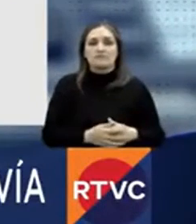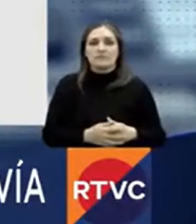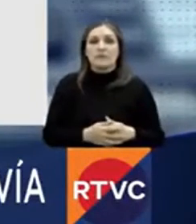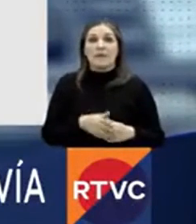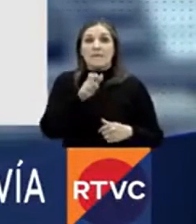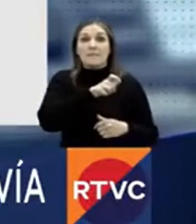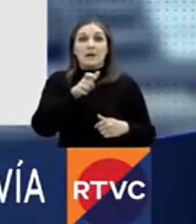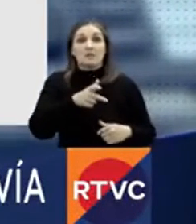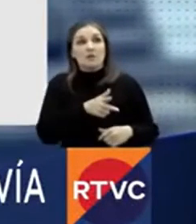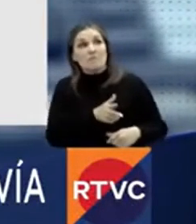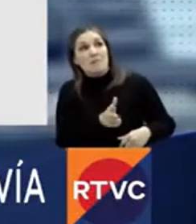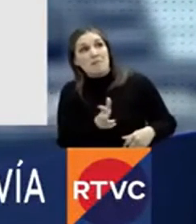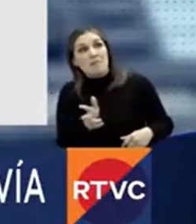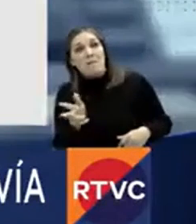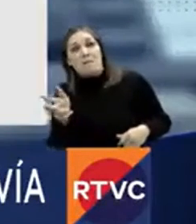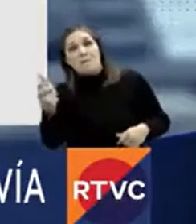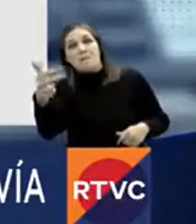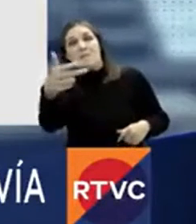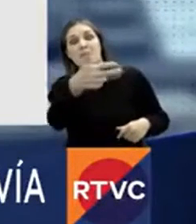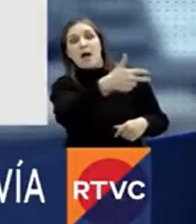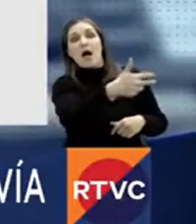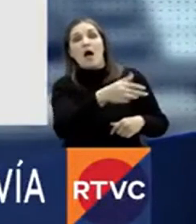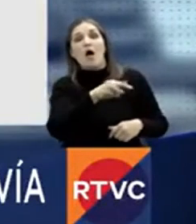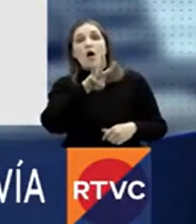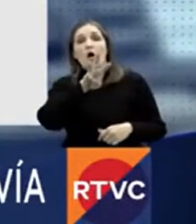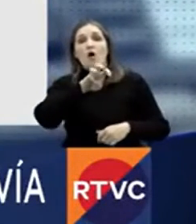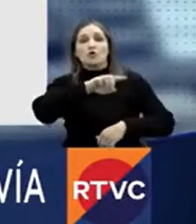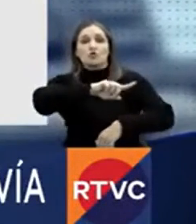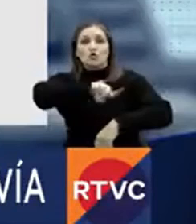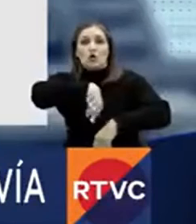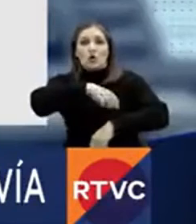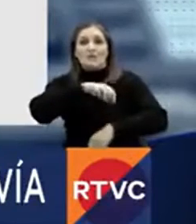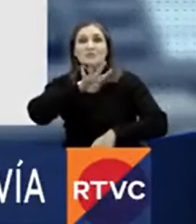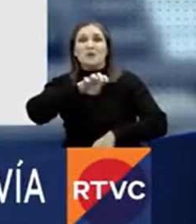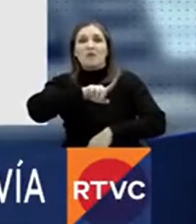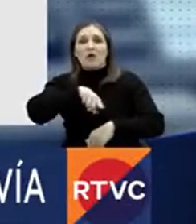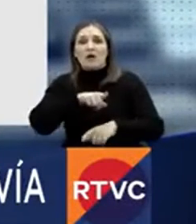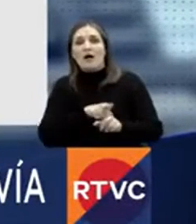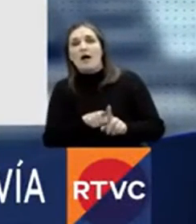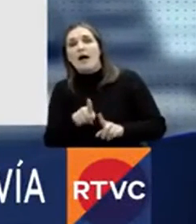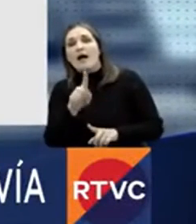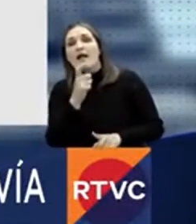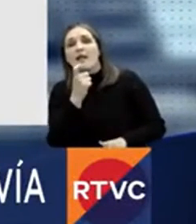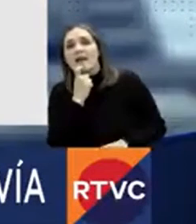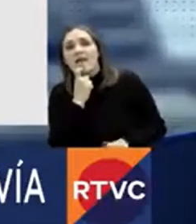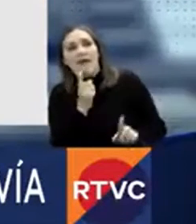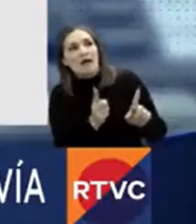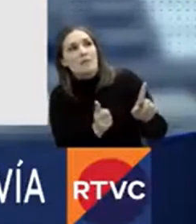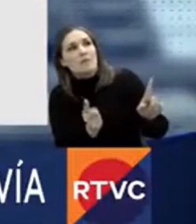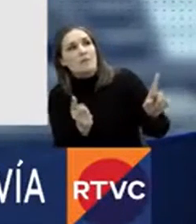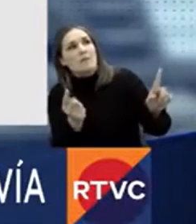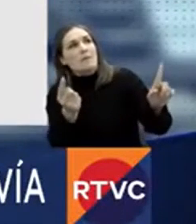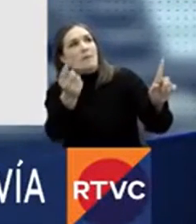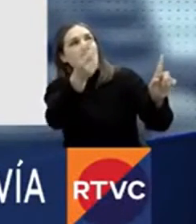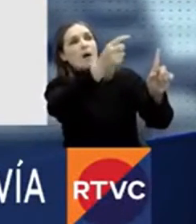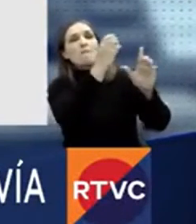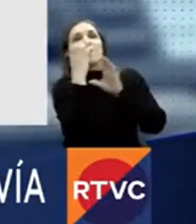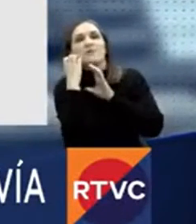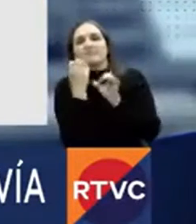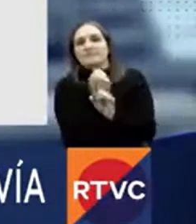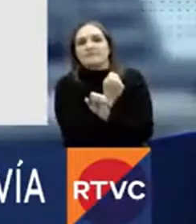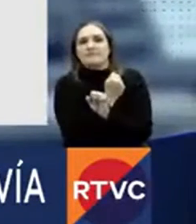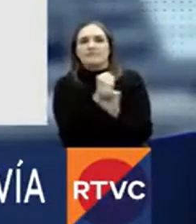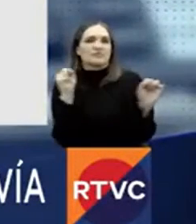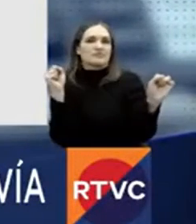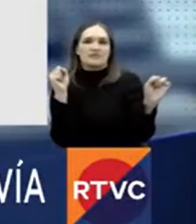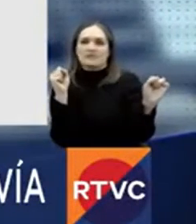se está demorando entre 8 y 9 horas. Toca dar la vuelta por La Vega, llegar a La Sierra y otra vez pues a Popayán, dándonos cuenta